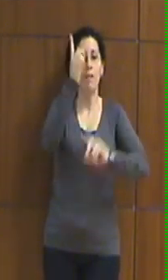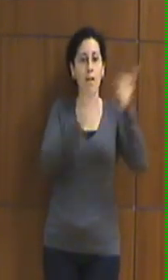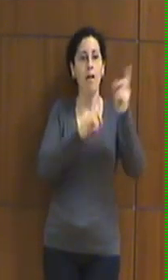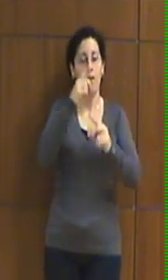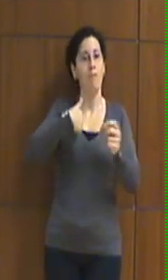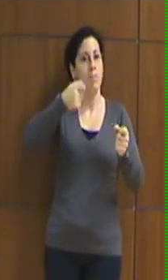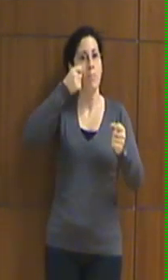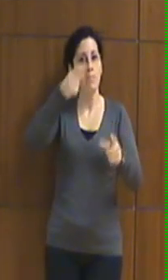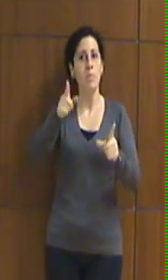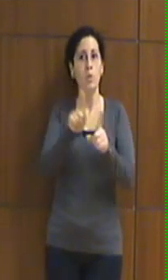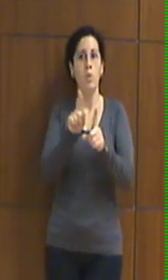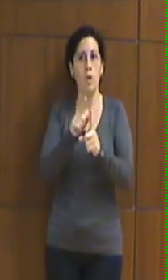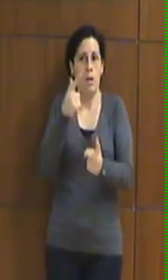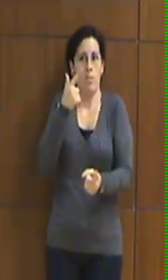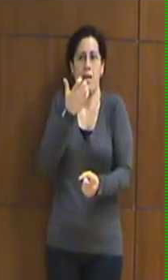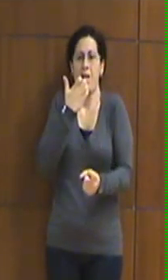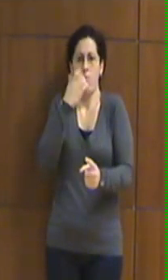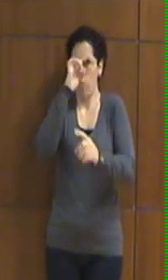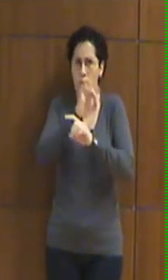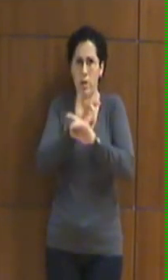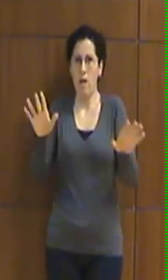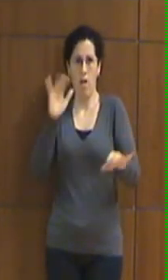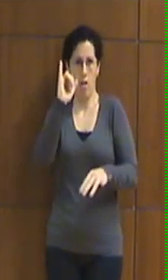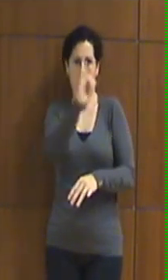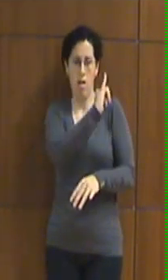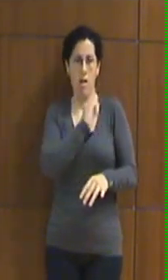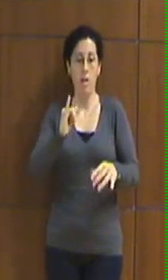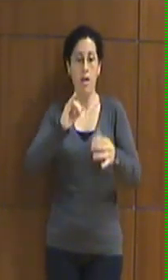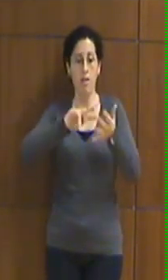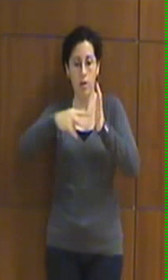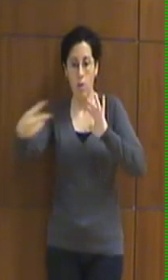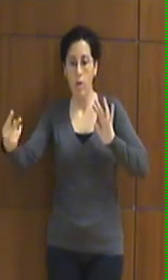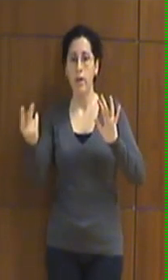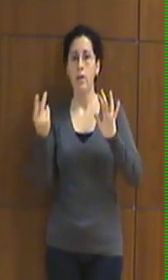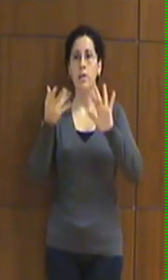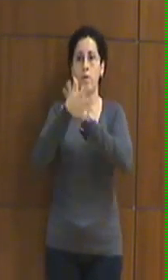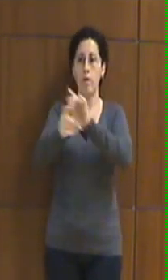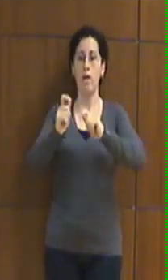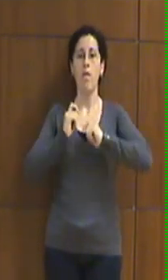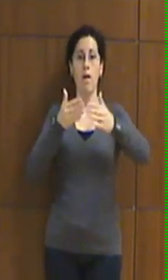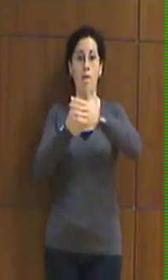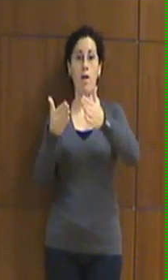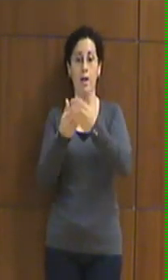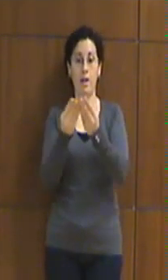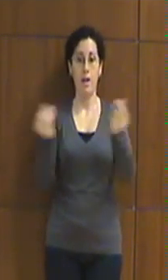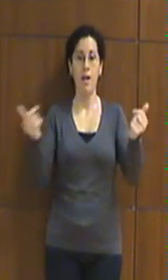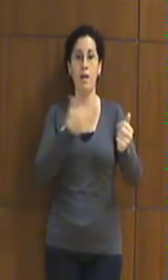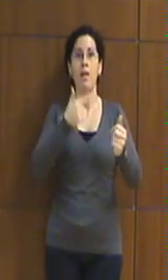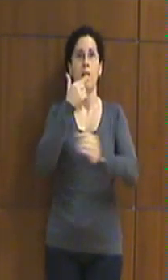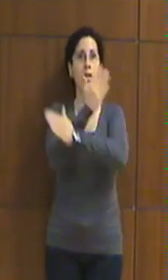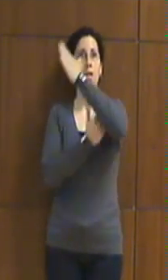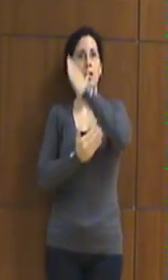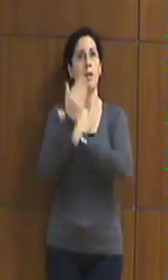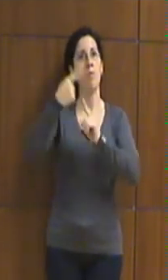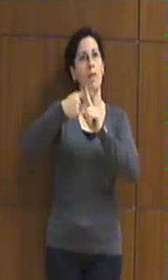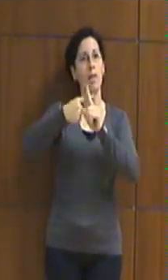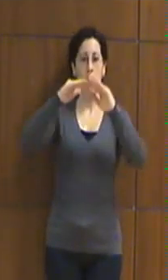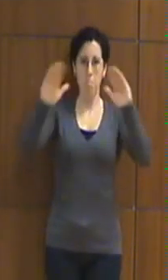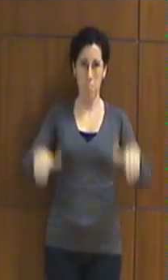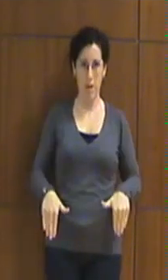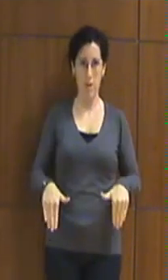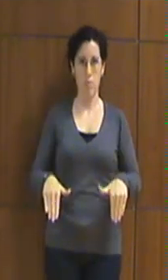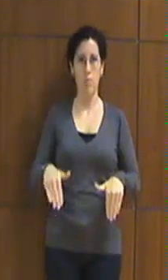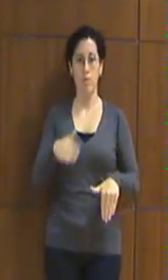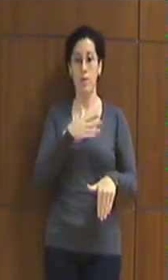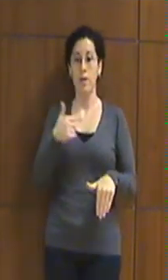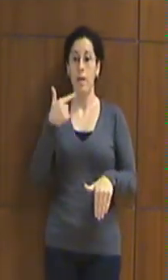cómo las tecnologías y el quitar barreras disminuyen discapacidad. Es decir, no es que hayan discapacidades, sino que hay barreras,